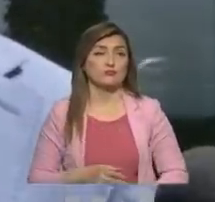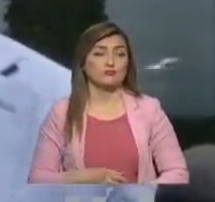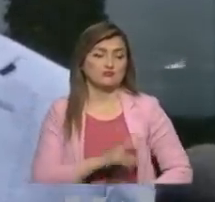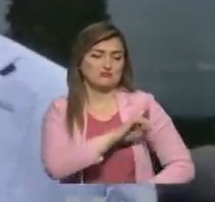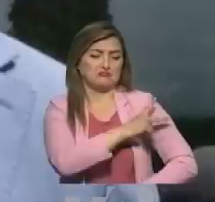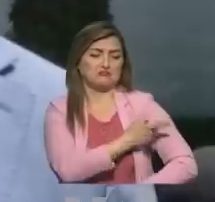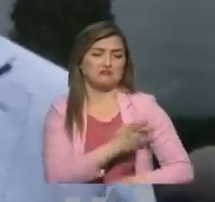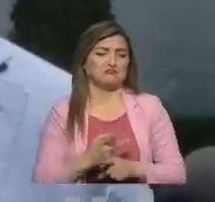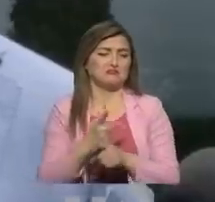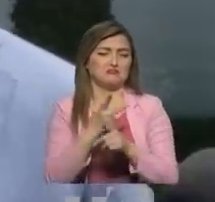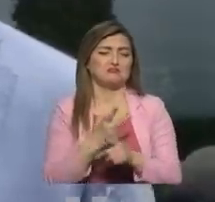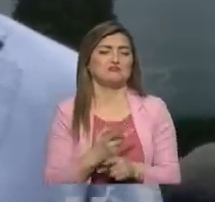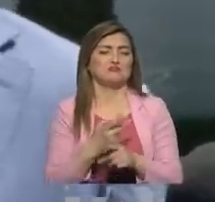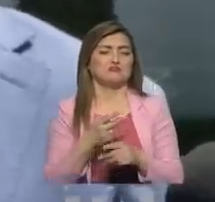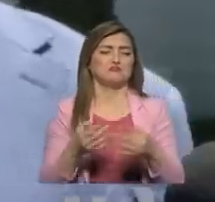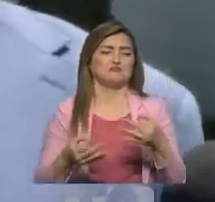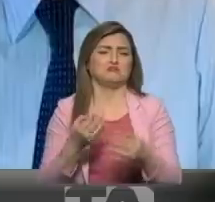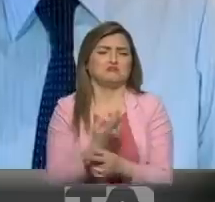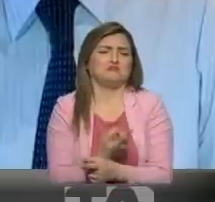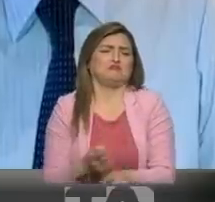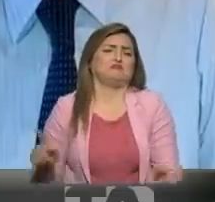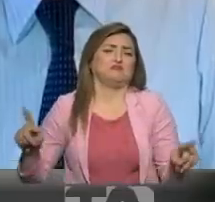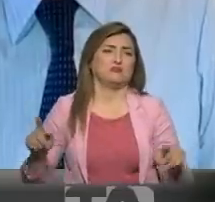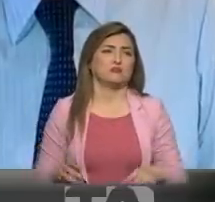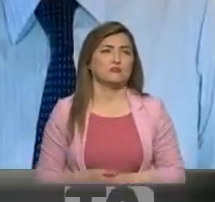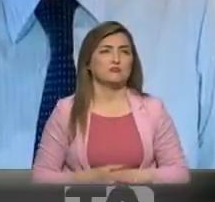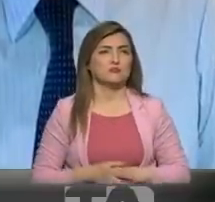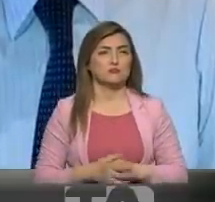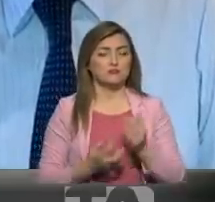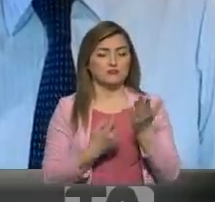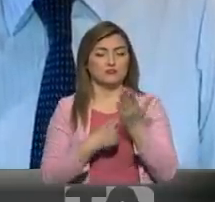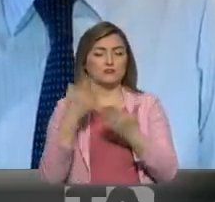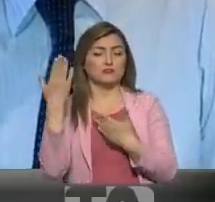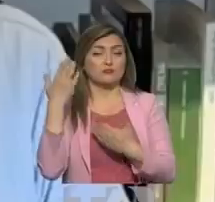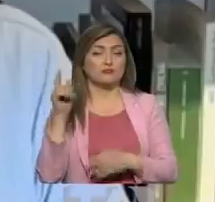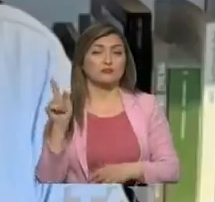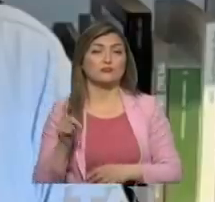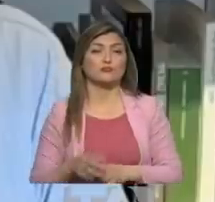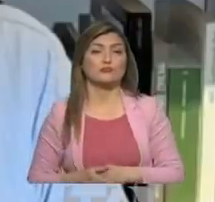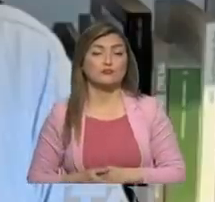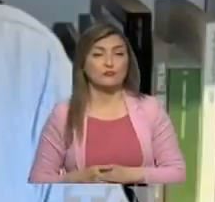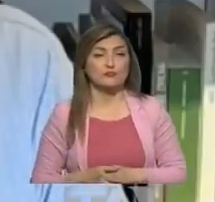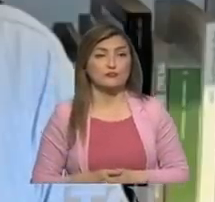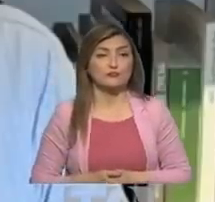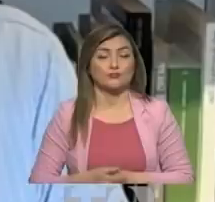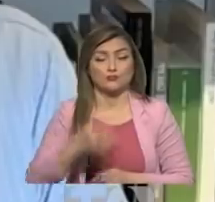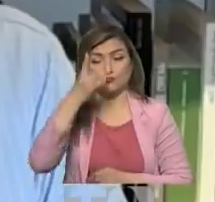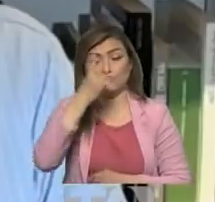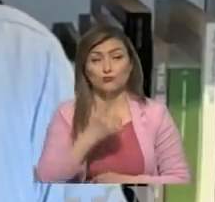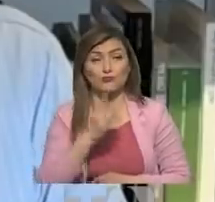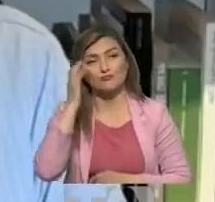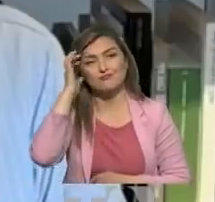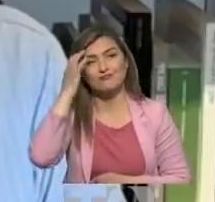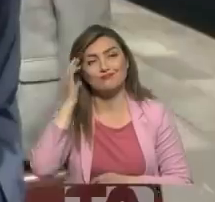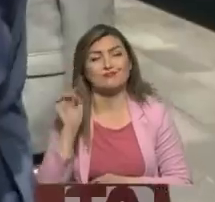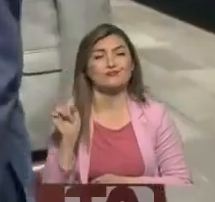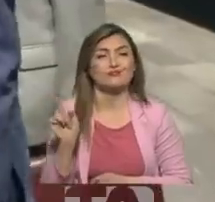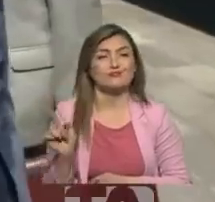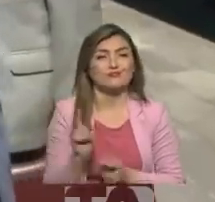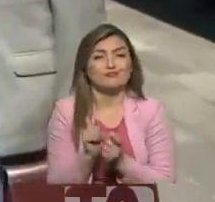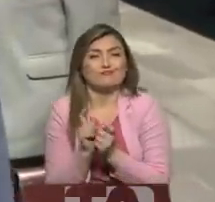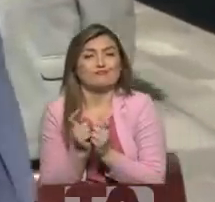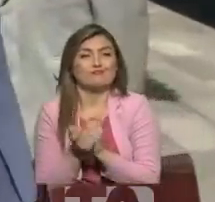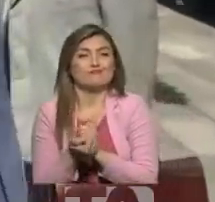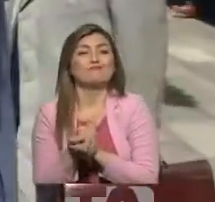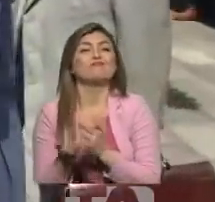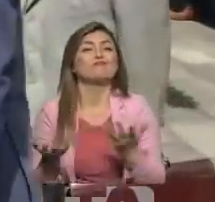del Consejo de la Judicatura está fuera. Para el analista político Hernán Pérez Luz, esta decisión es preocupante, pues está tergiversando